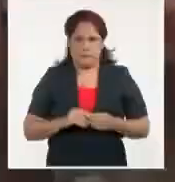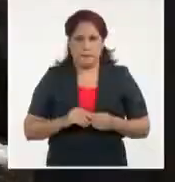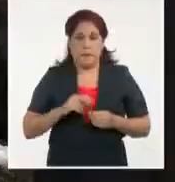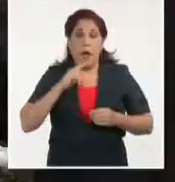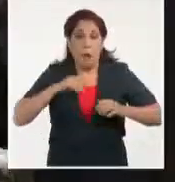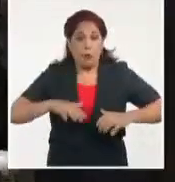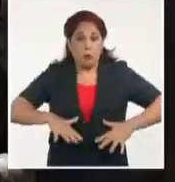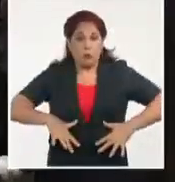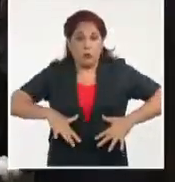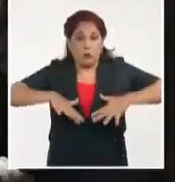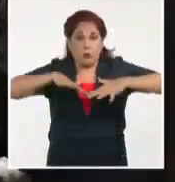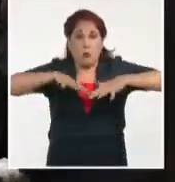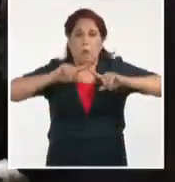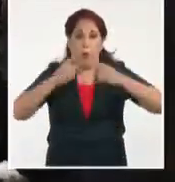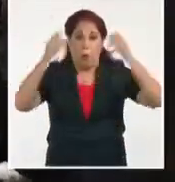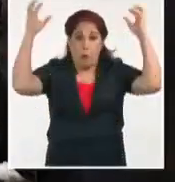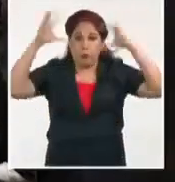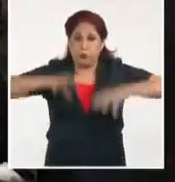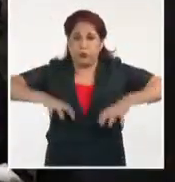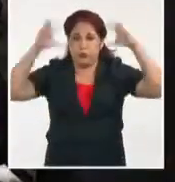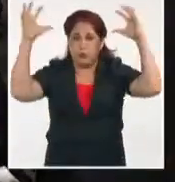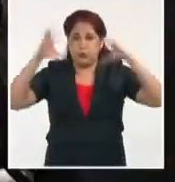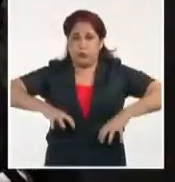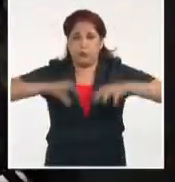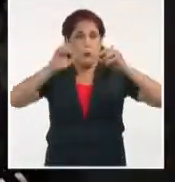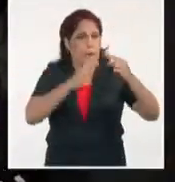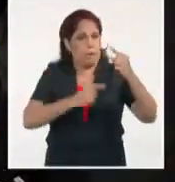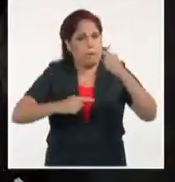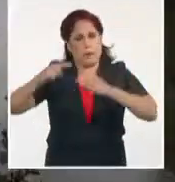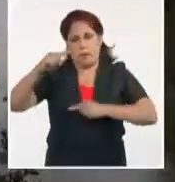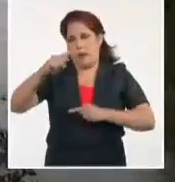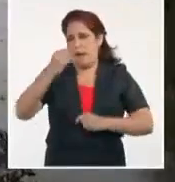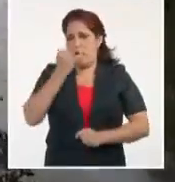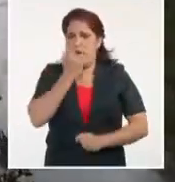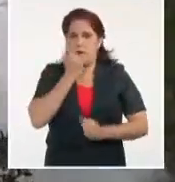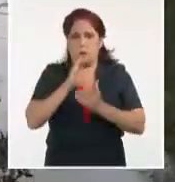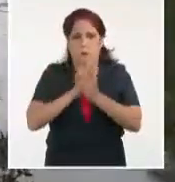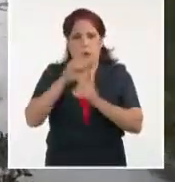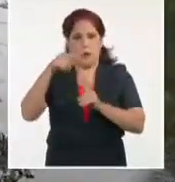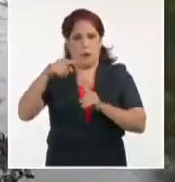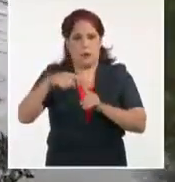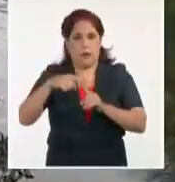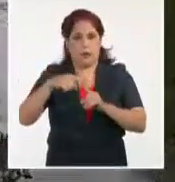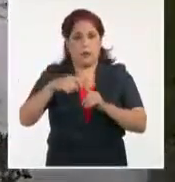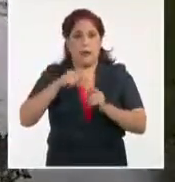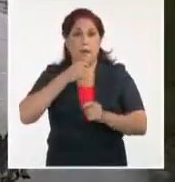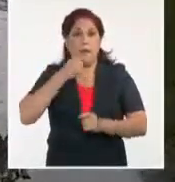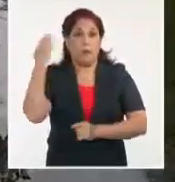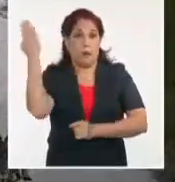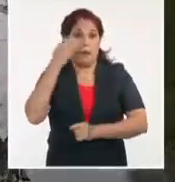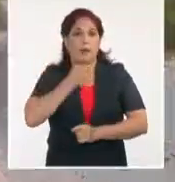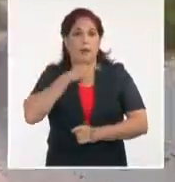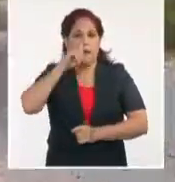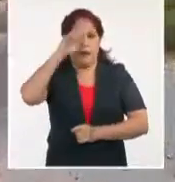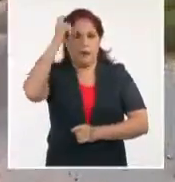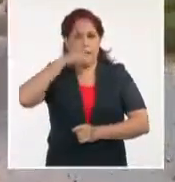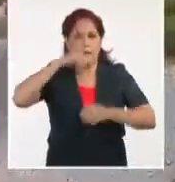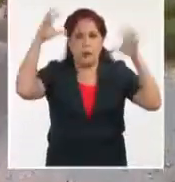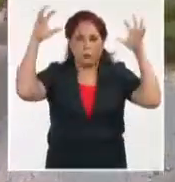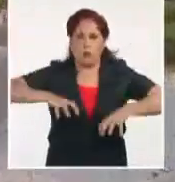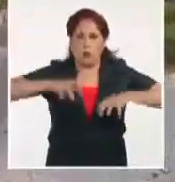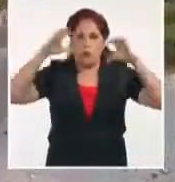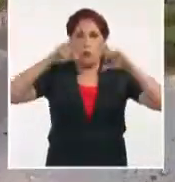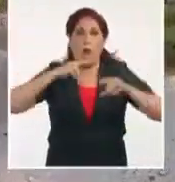Inundaciones por las fuertes lluvias constituyen una de las principales afectaciones ocasionadas por la tormenta tropical Elsa en Matanzas.